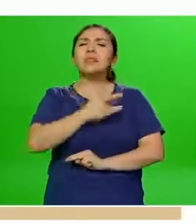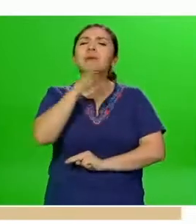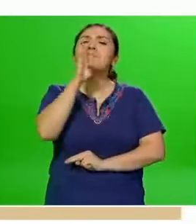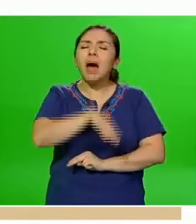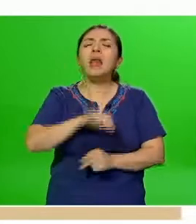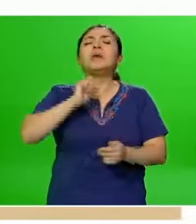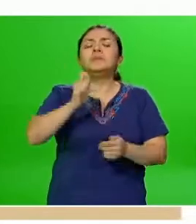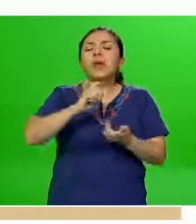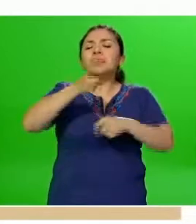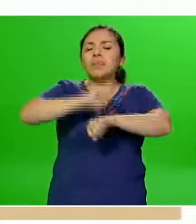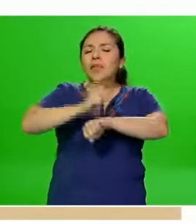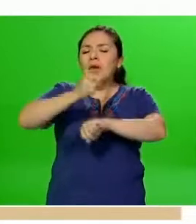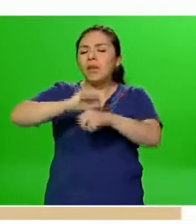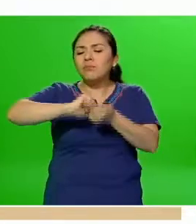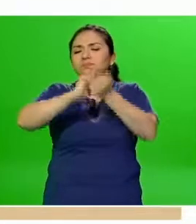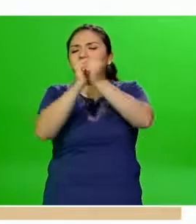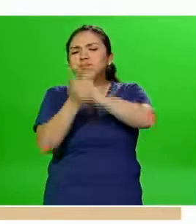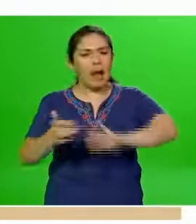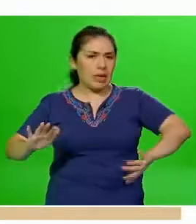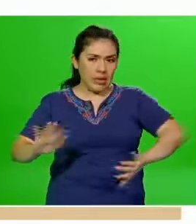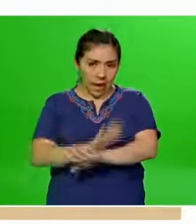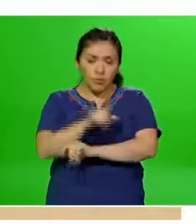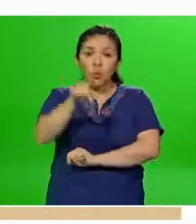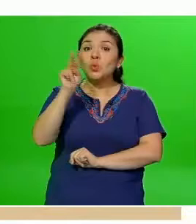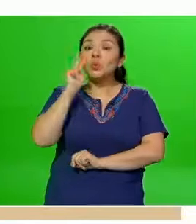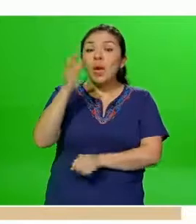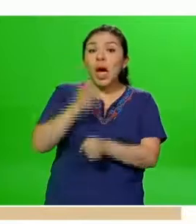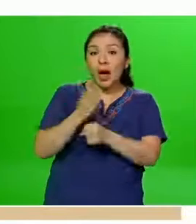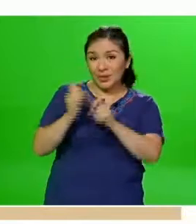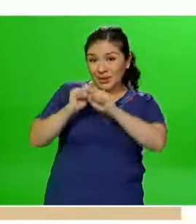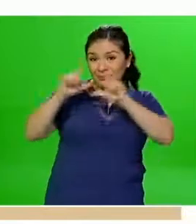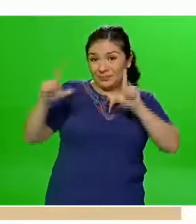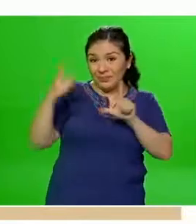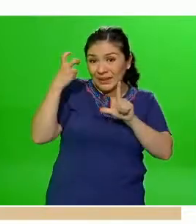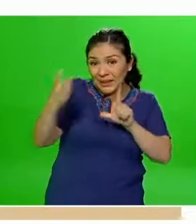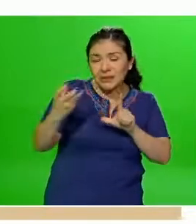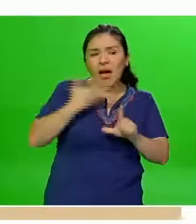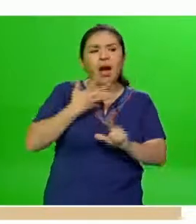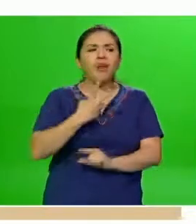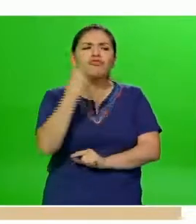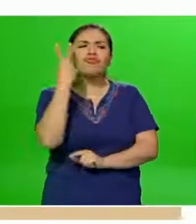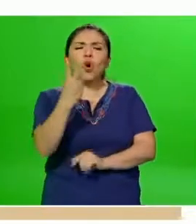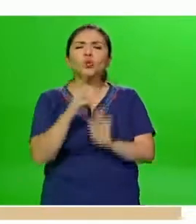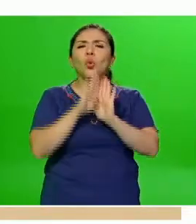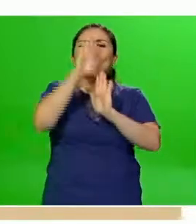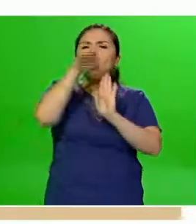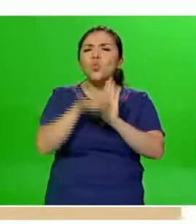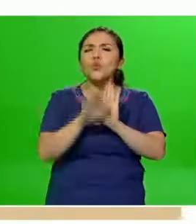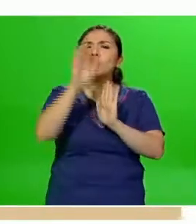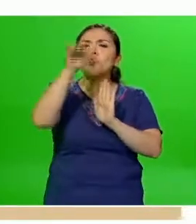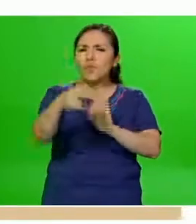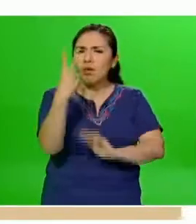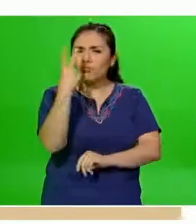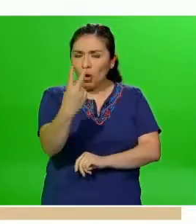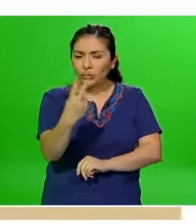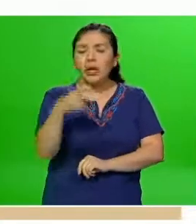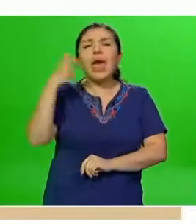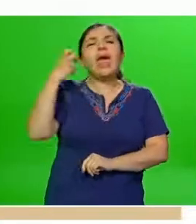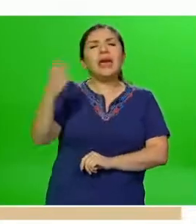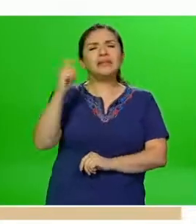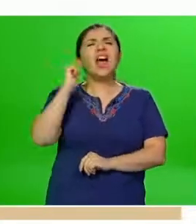la movilidad de esta cifra. Ustedes pueden ver en sus pantallas estas 2 curvas. Estas